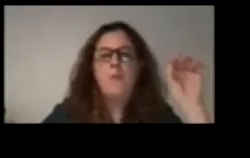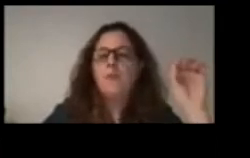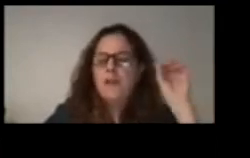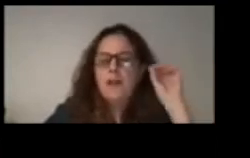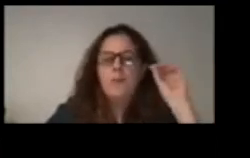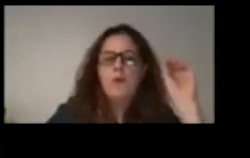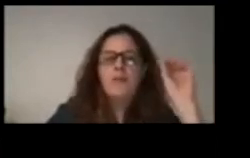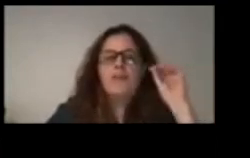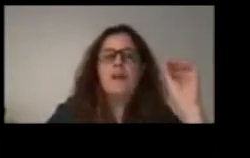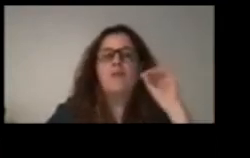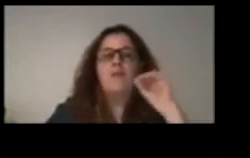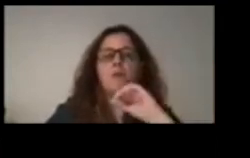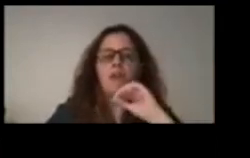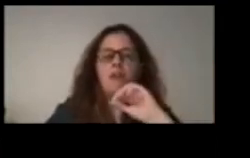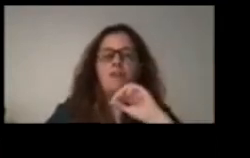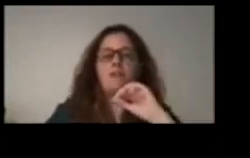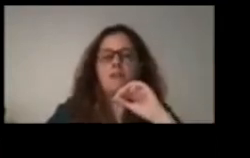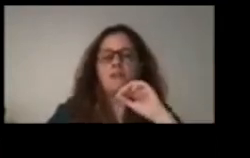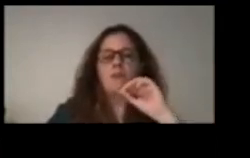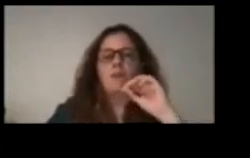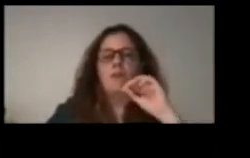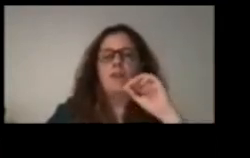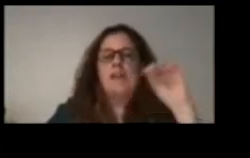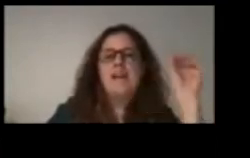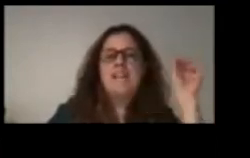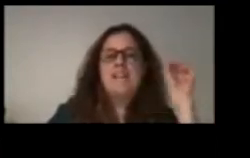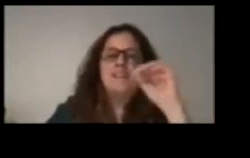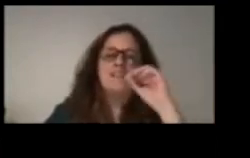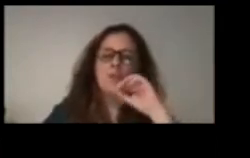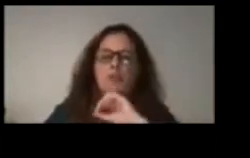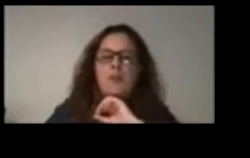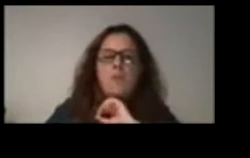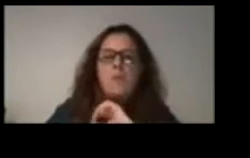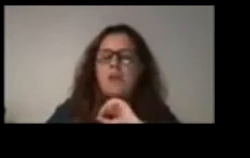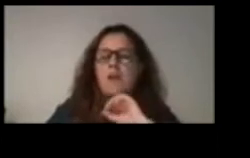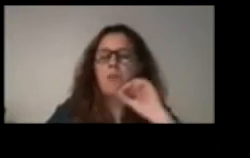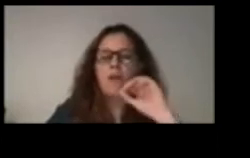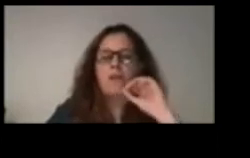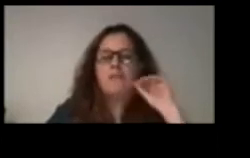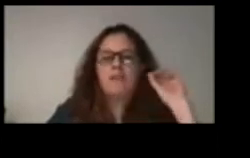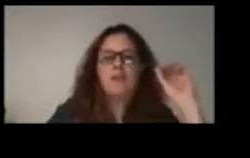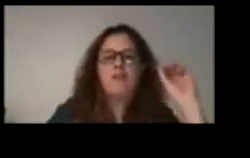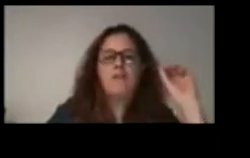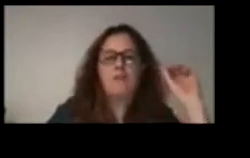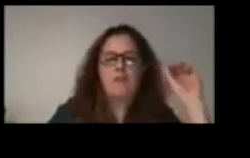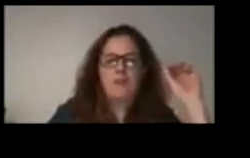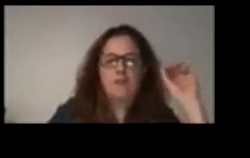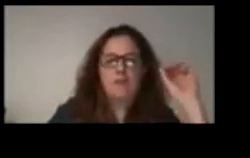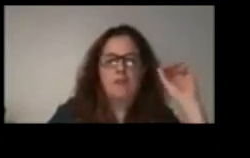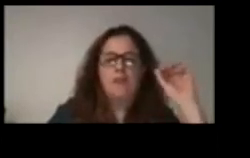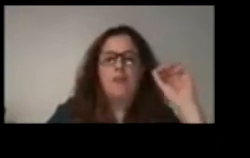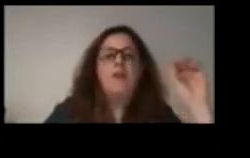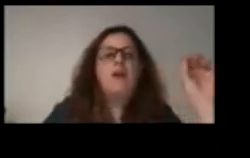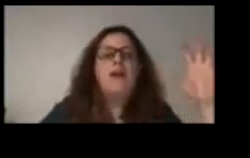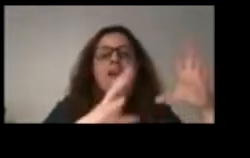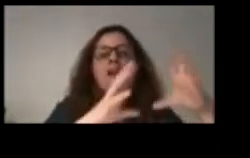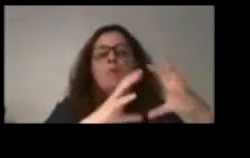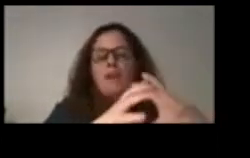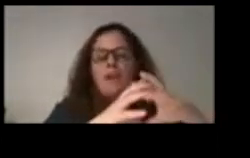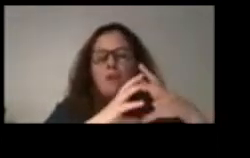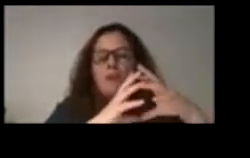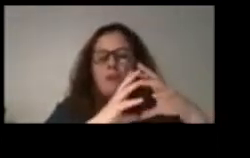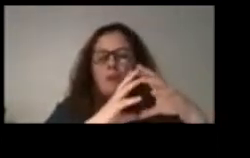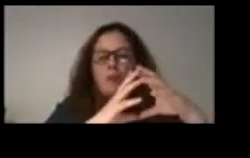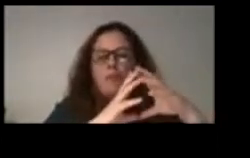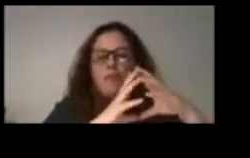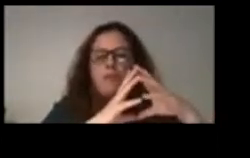información pública puede llegar a contribuir a atender esta problemática y qué instituciones públicas pueden tener la información. Elaboren